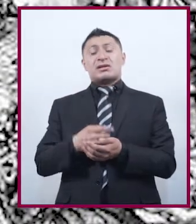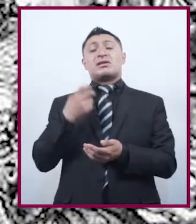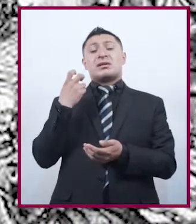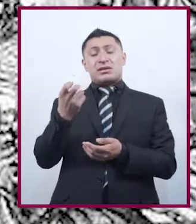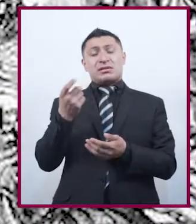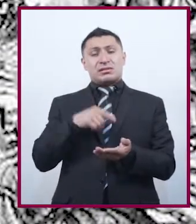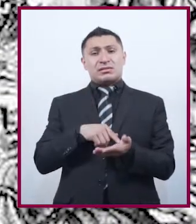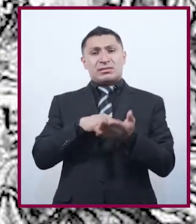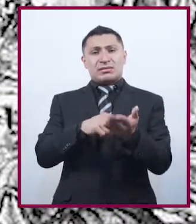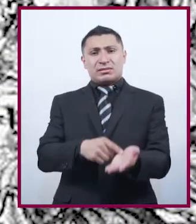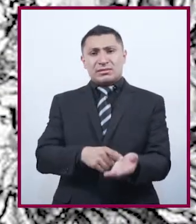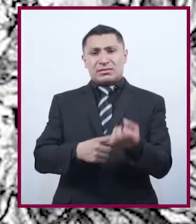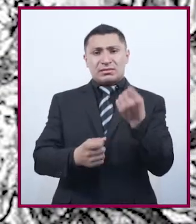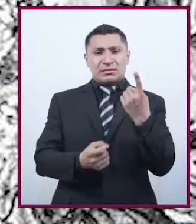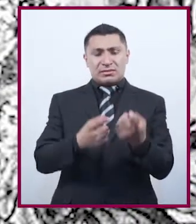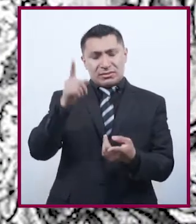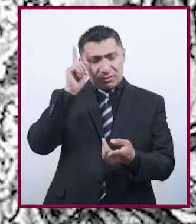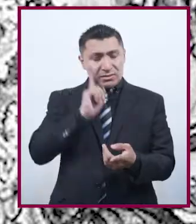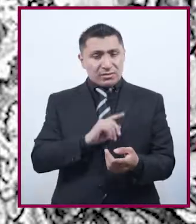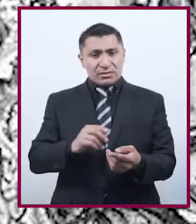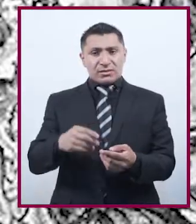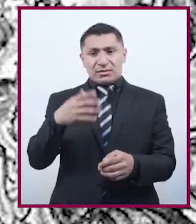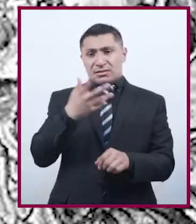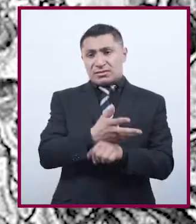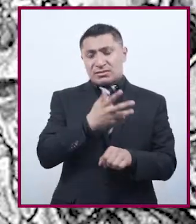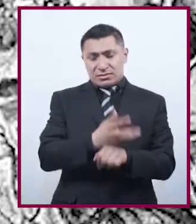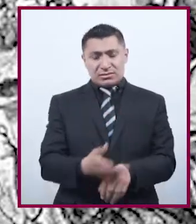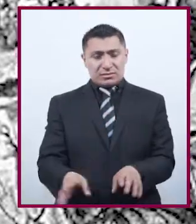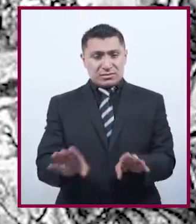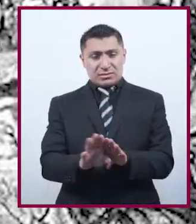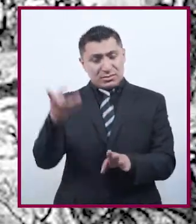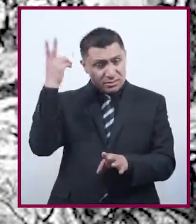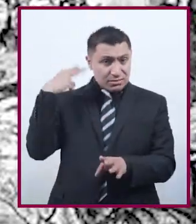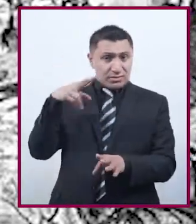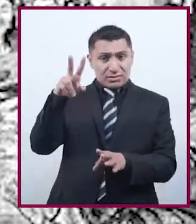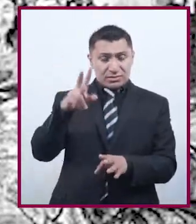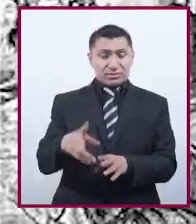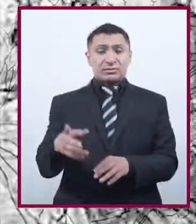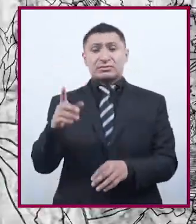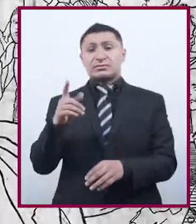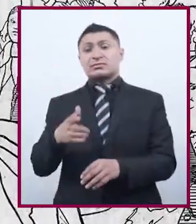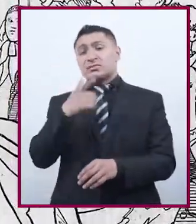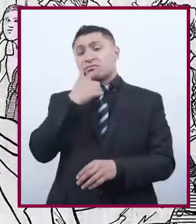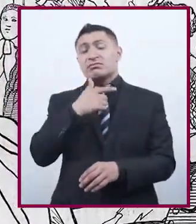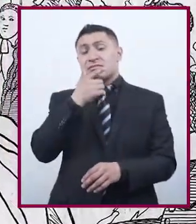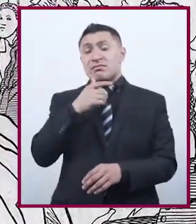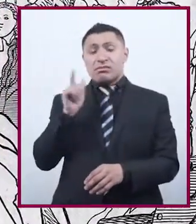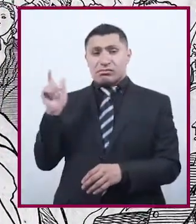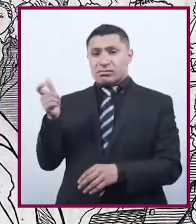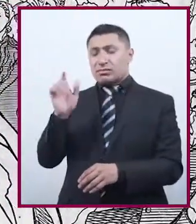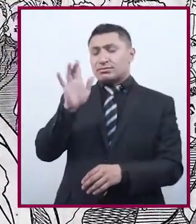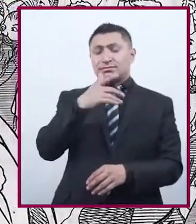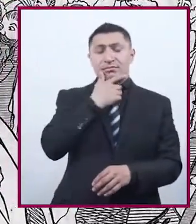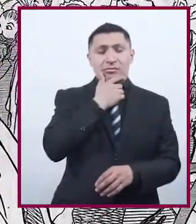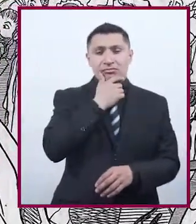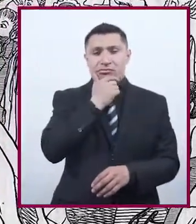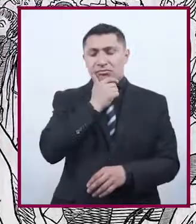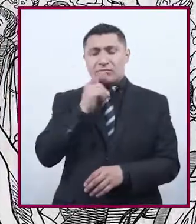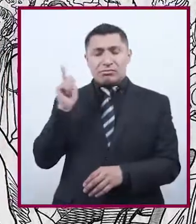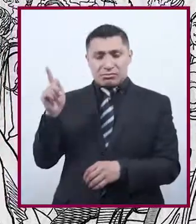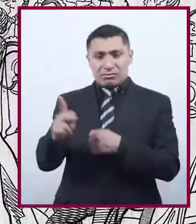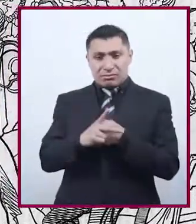una iniciativa de algunas feministas norteamericanas que habían viajado a Londres a un congreso antiesclavista